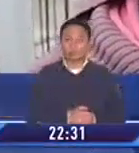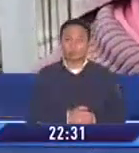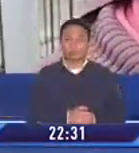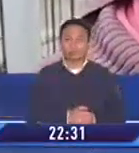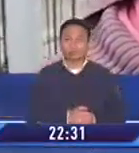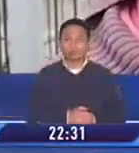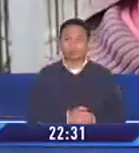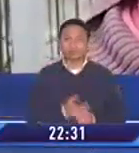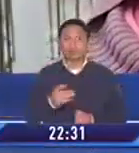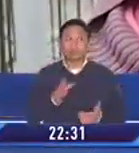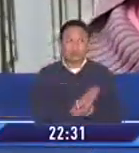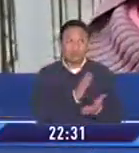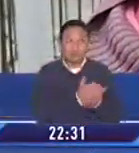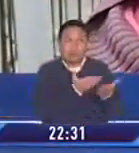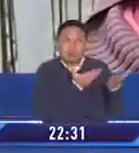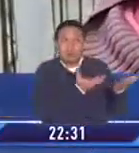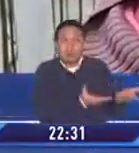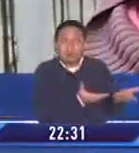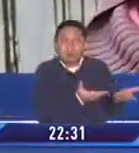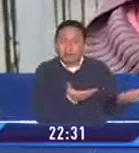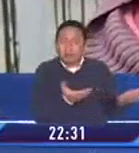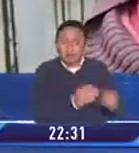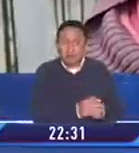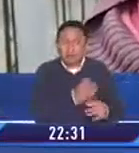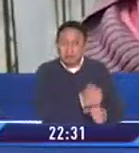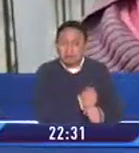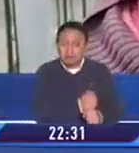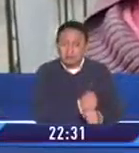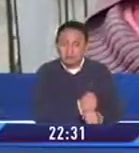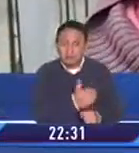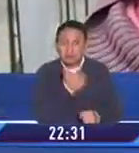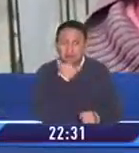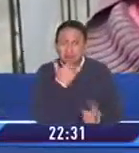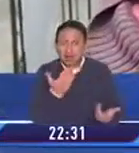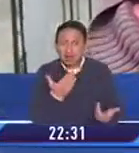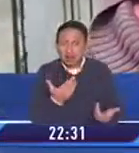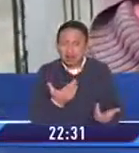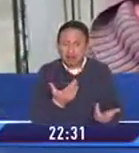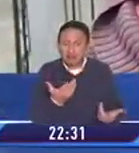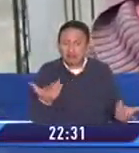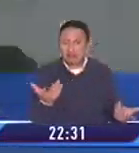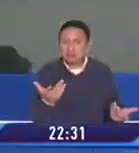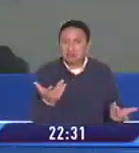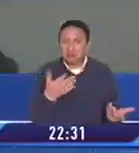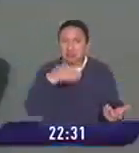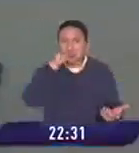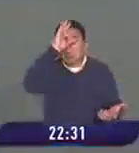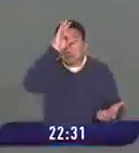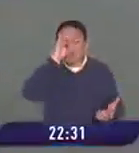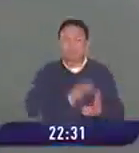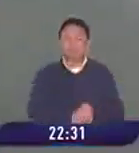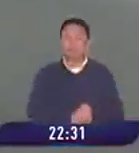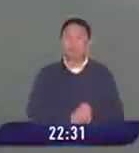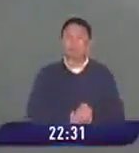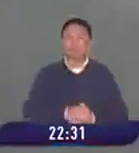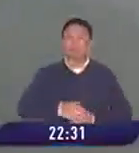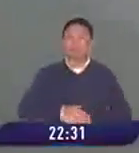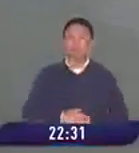colegio no puede ser así. Seguro hubo algo que les botaron o no sé, los dieron, no se sabe. Con cámaras